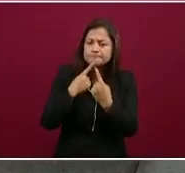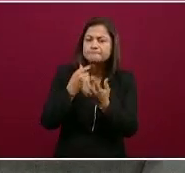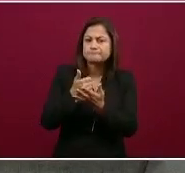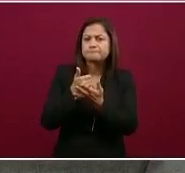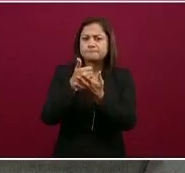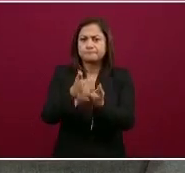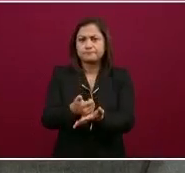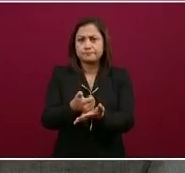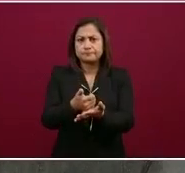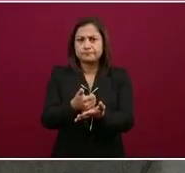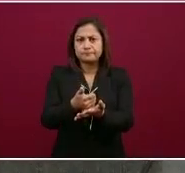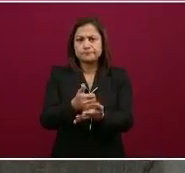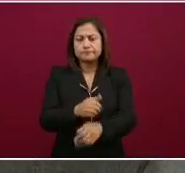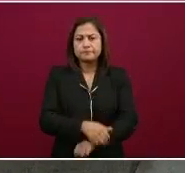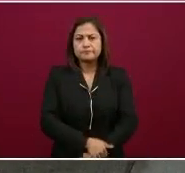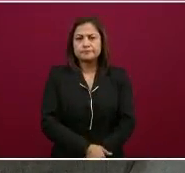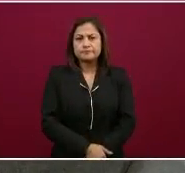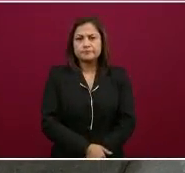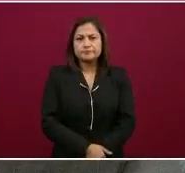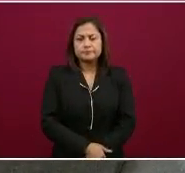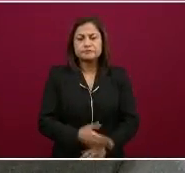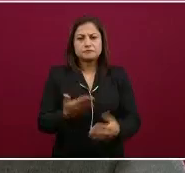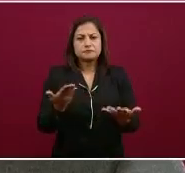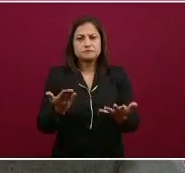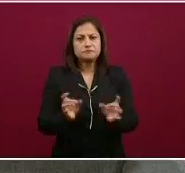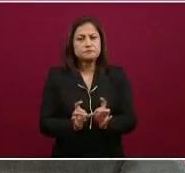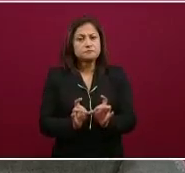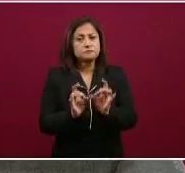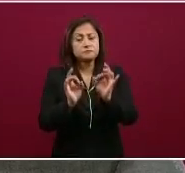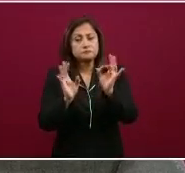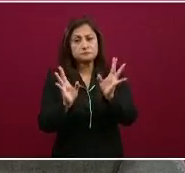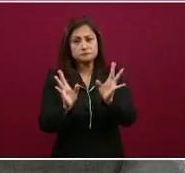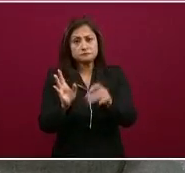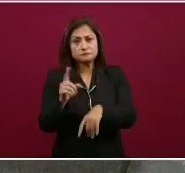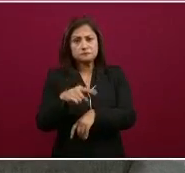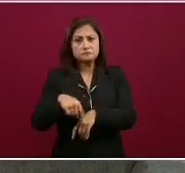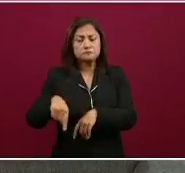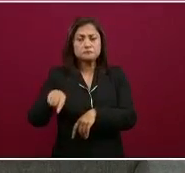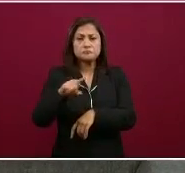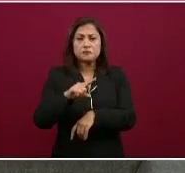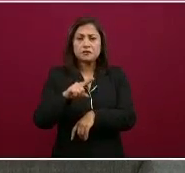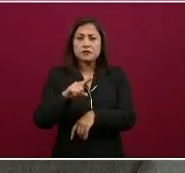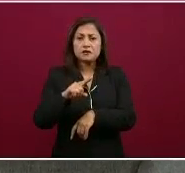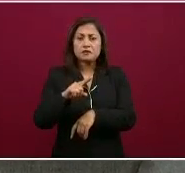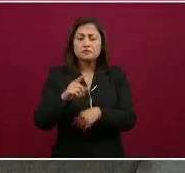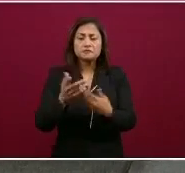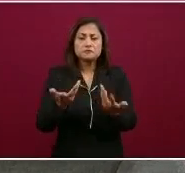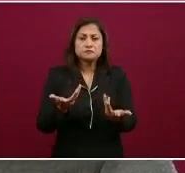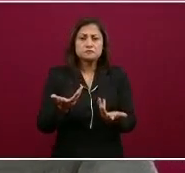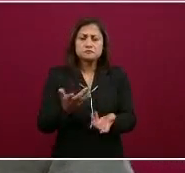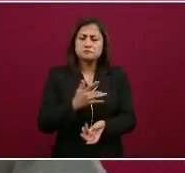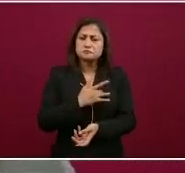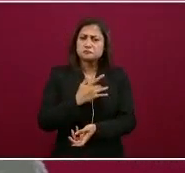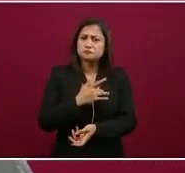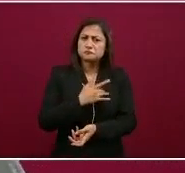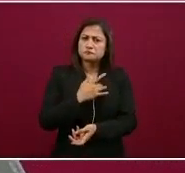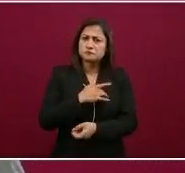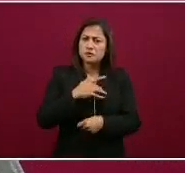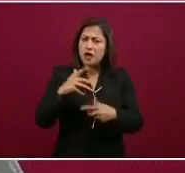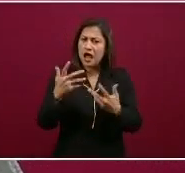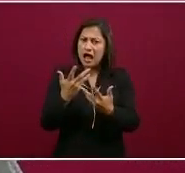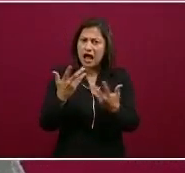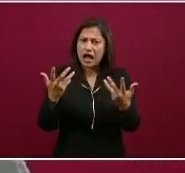No conduce a nada bueno el uso de